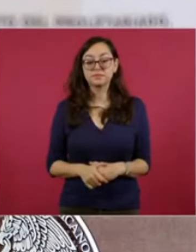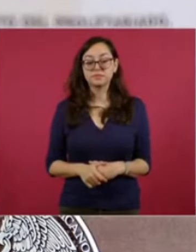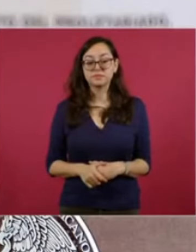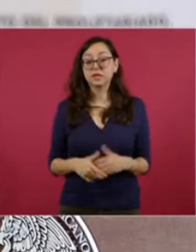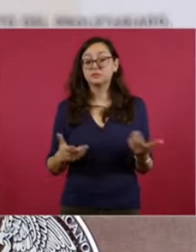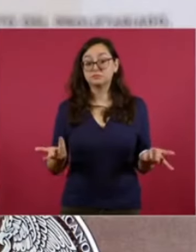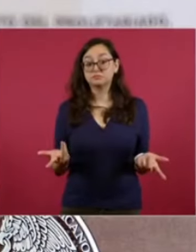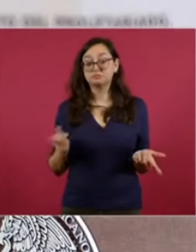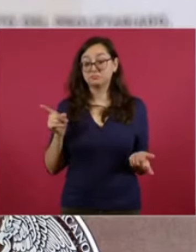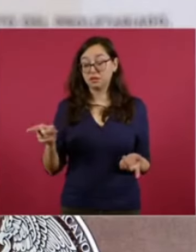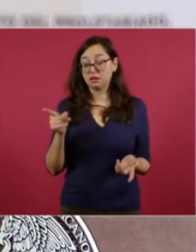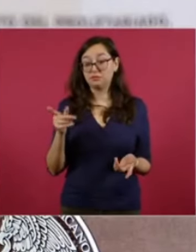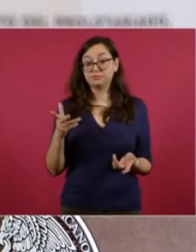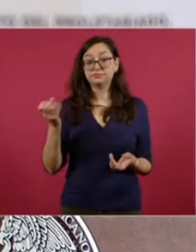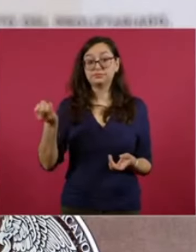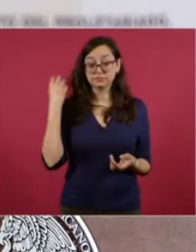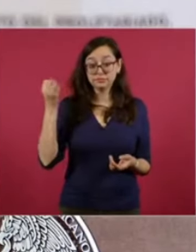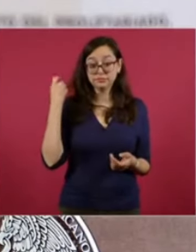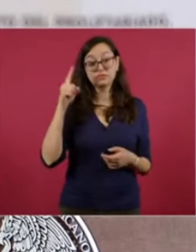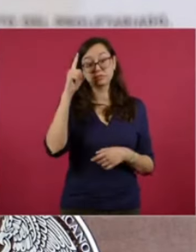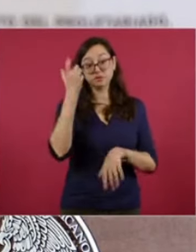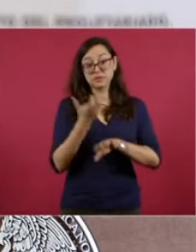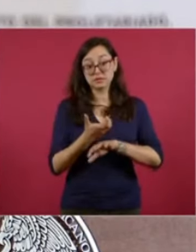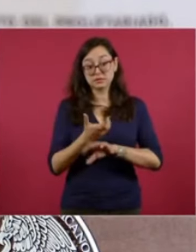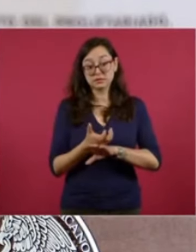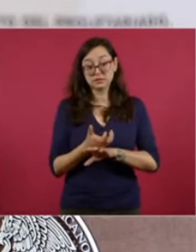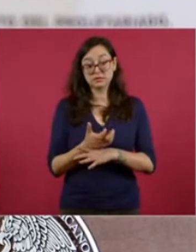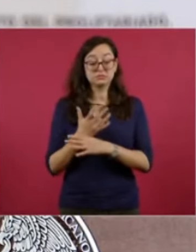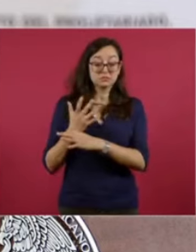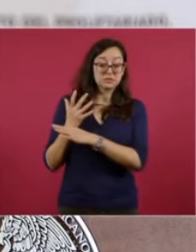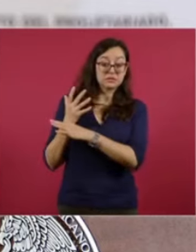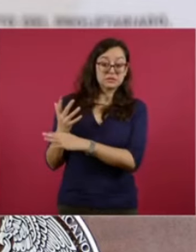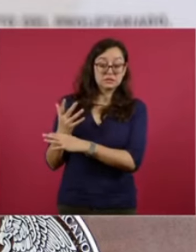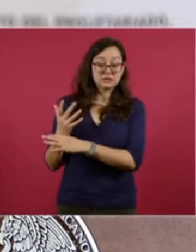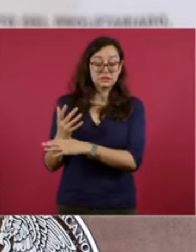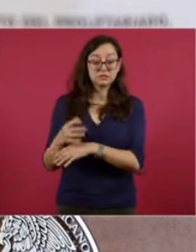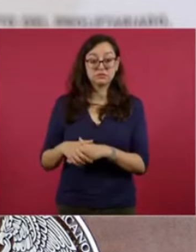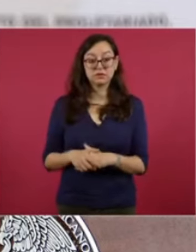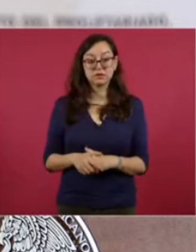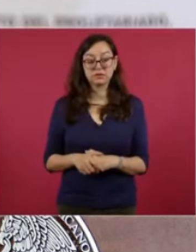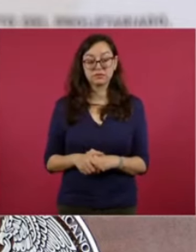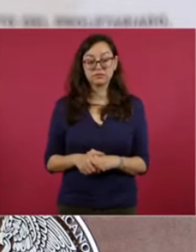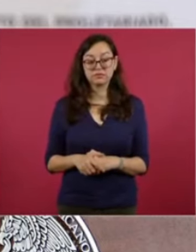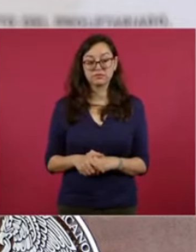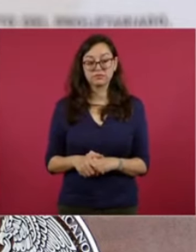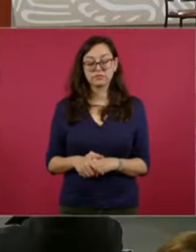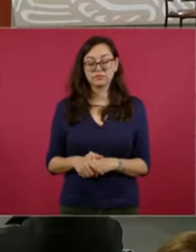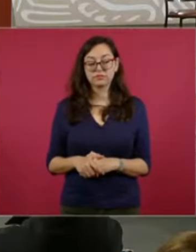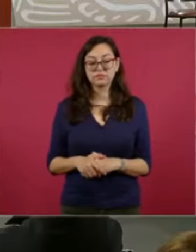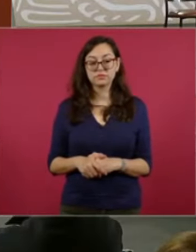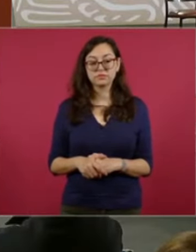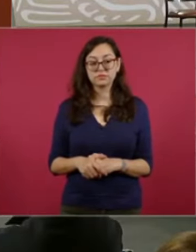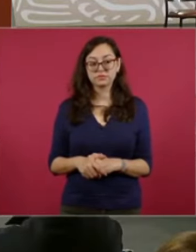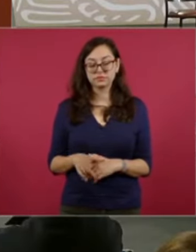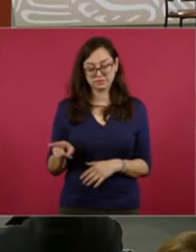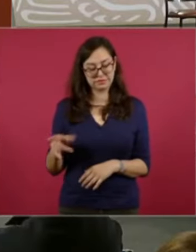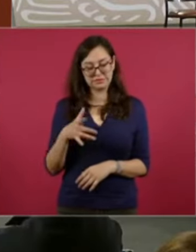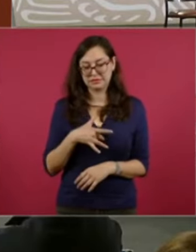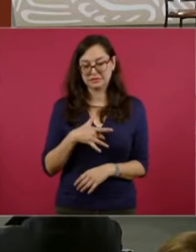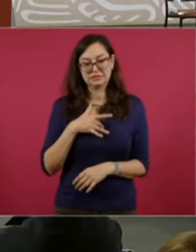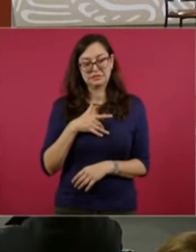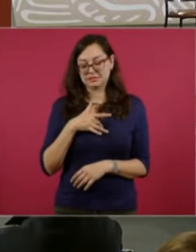le contesta al expresidente Zedillo Ponce de León, porque hay que recordar